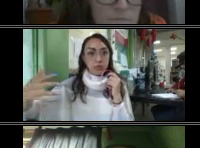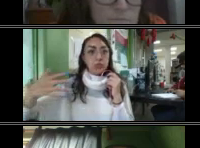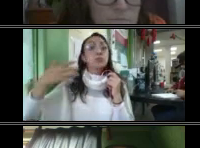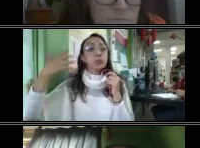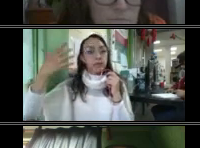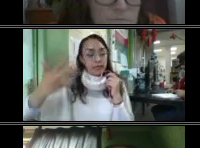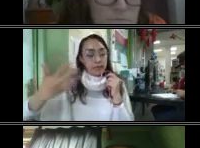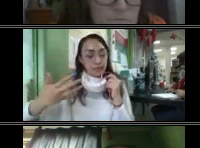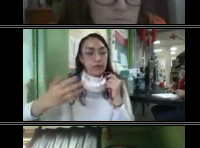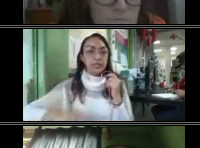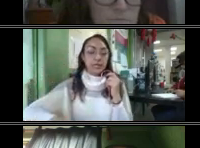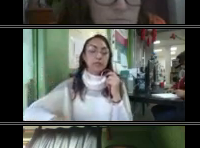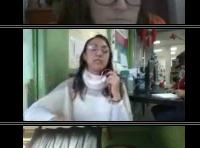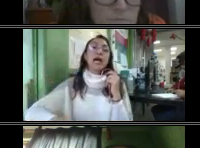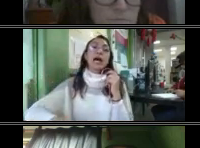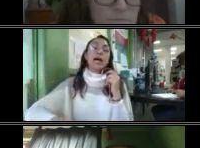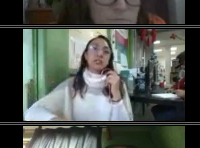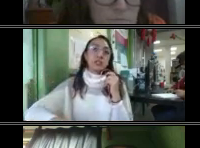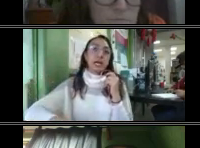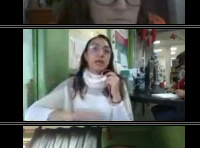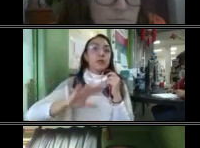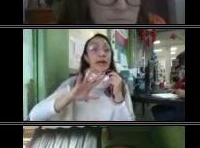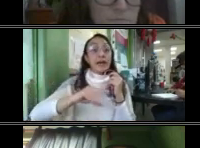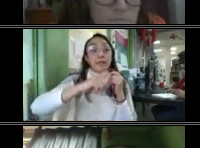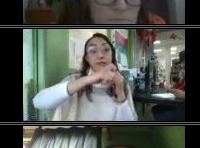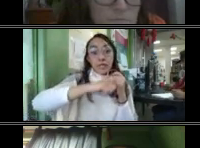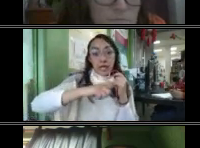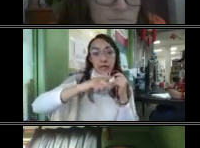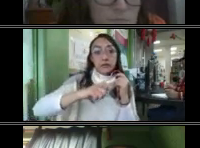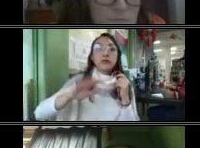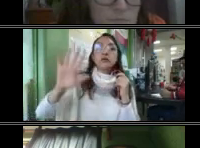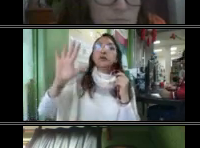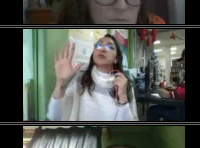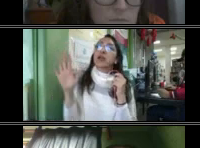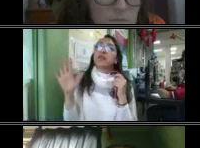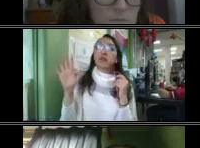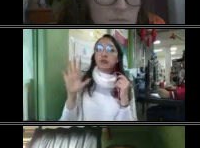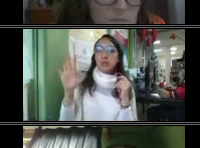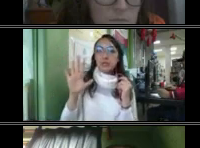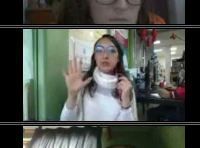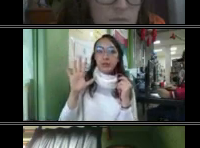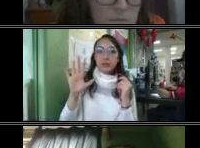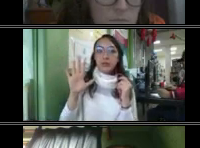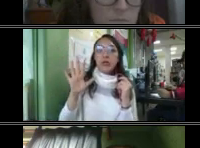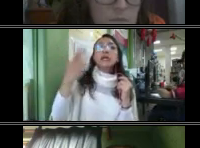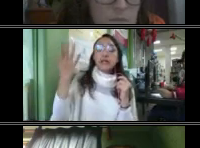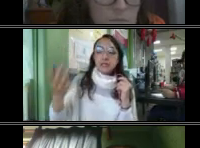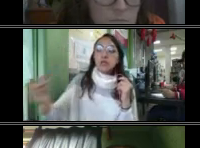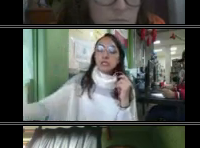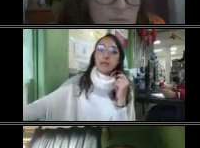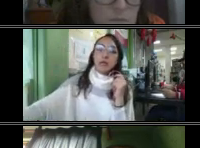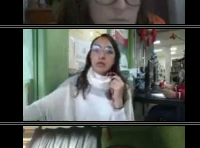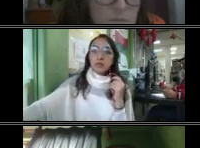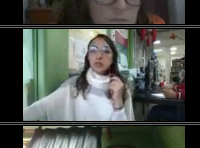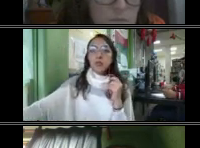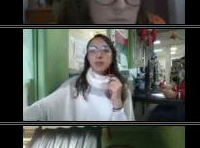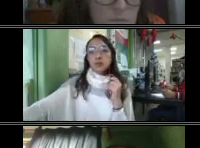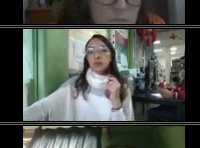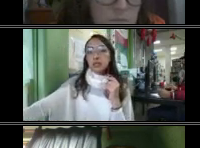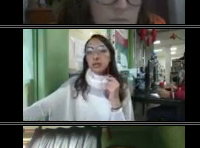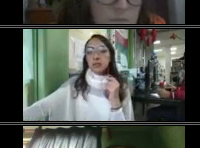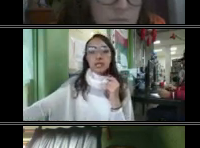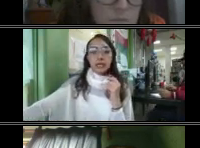demás alumnos. Por ejemplo, decíamos, asociar una grafía con una forma de su mano. Y esto les va a ayudar